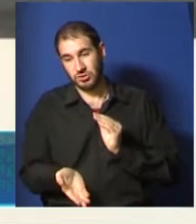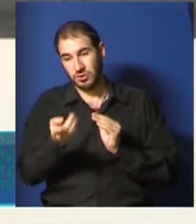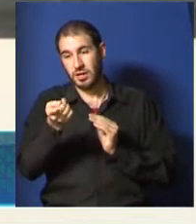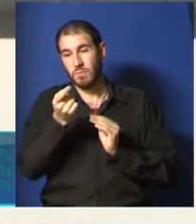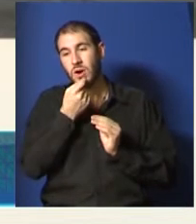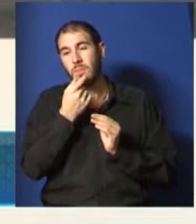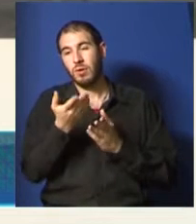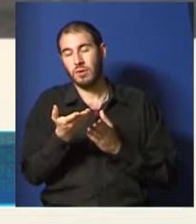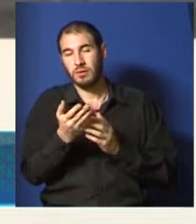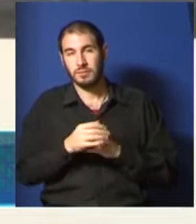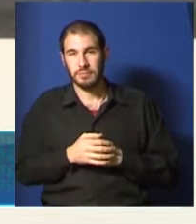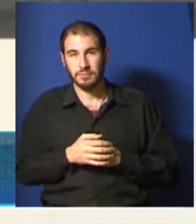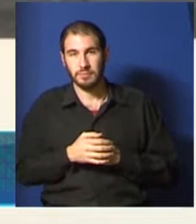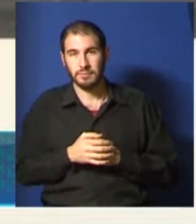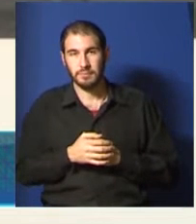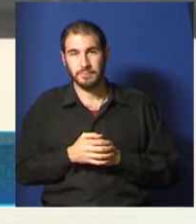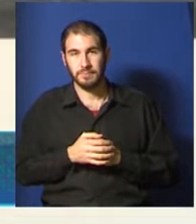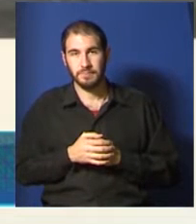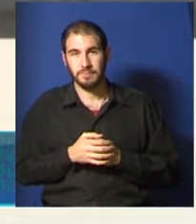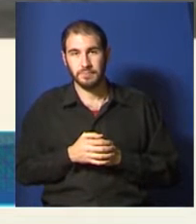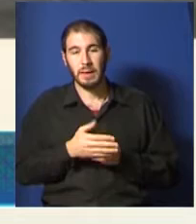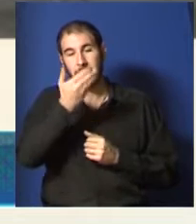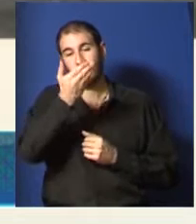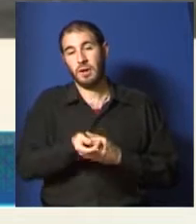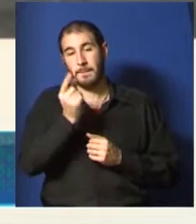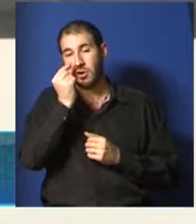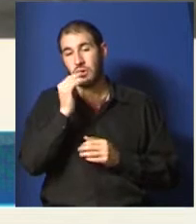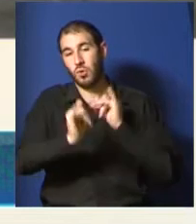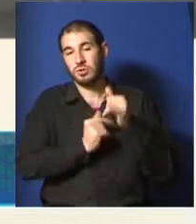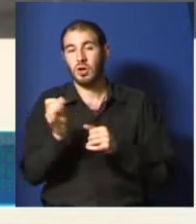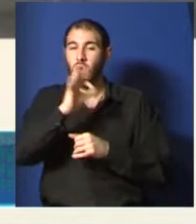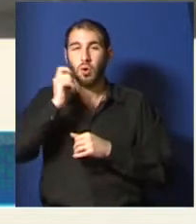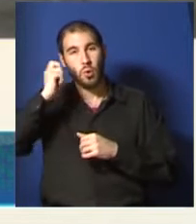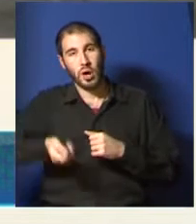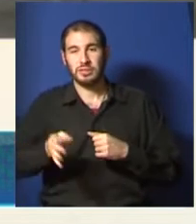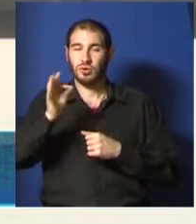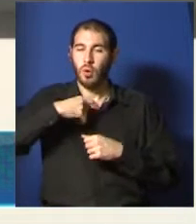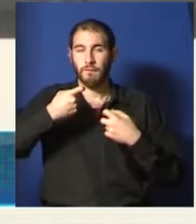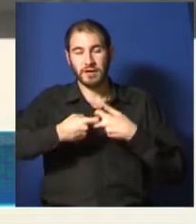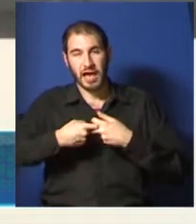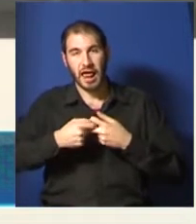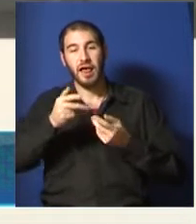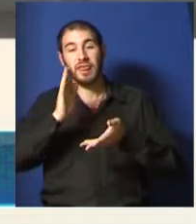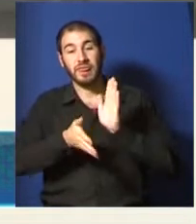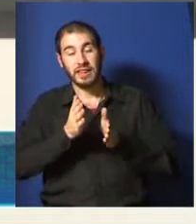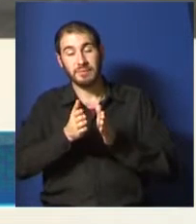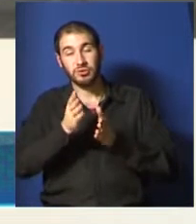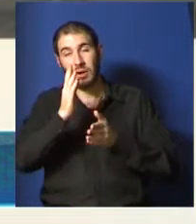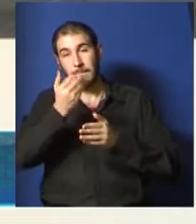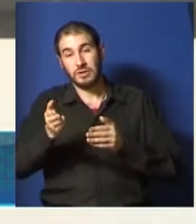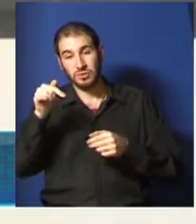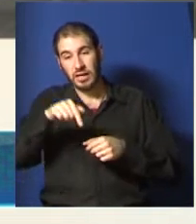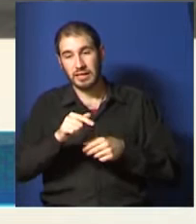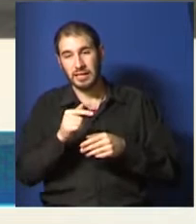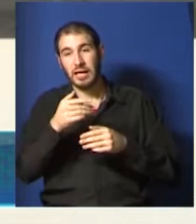lo diga un político, o un juez o un fiscal, el tratamiento que se le da a una persona mientras no